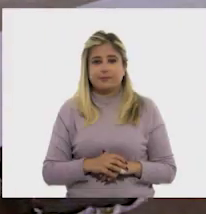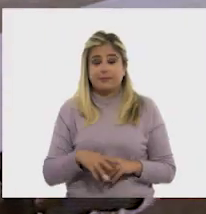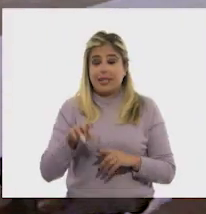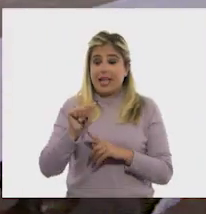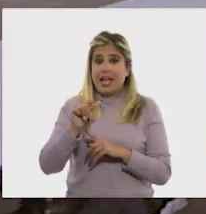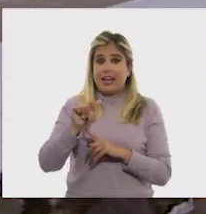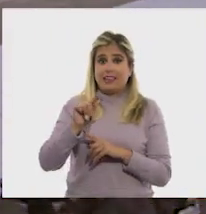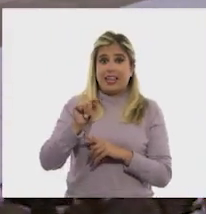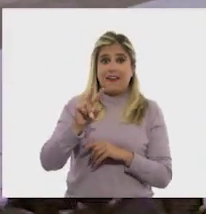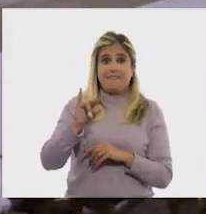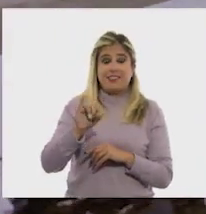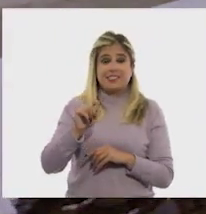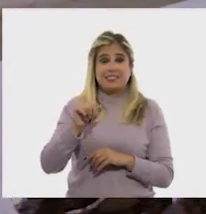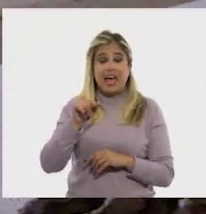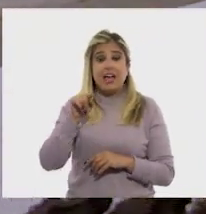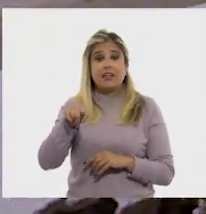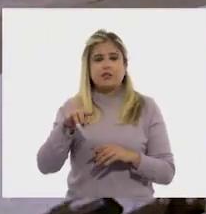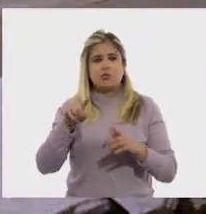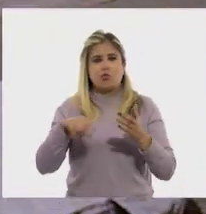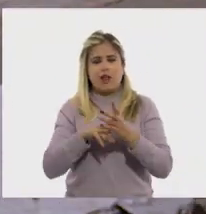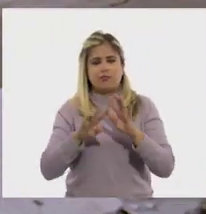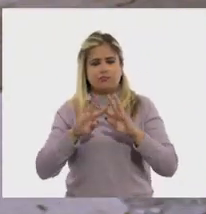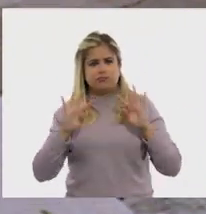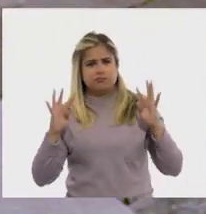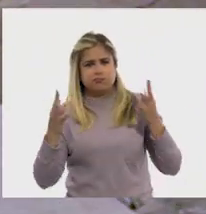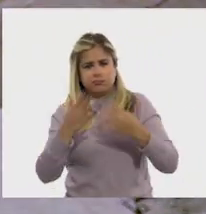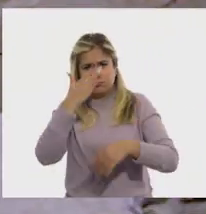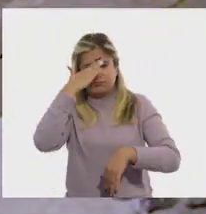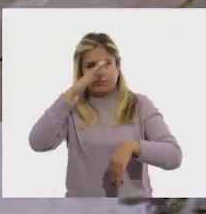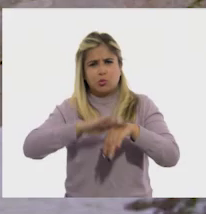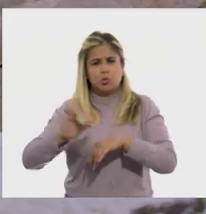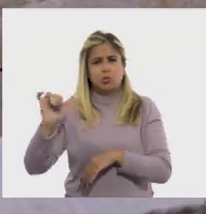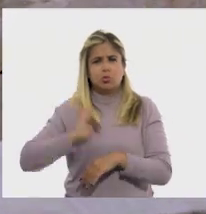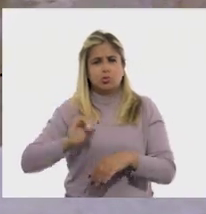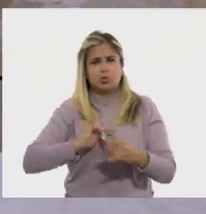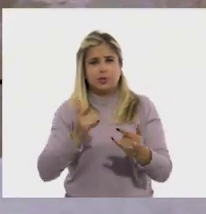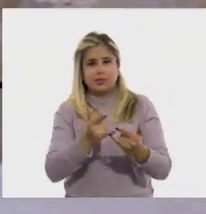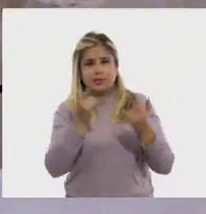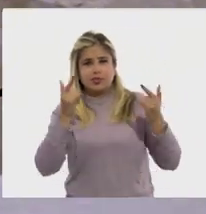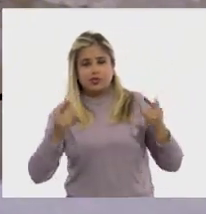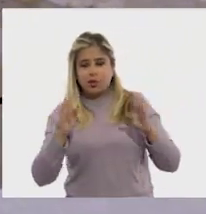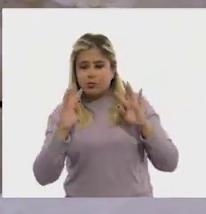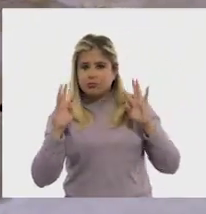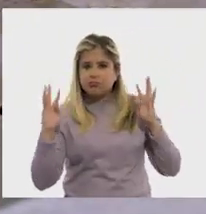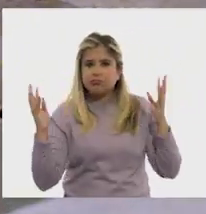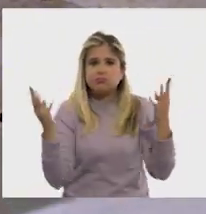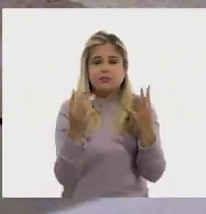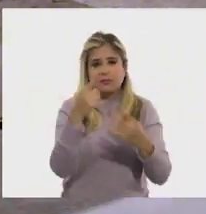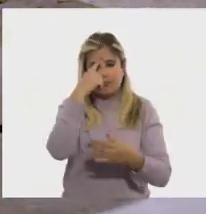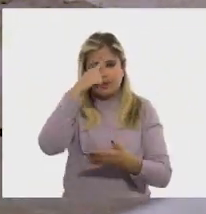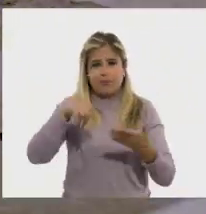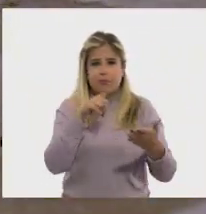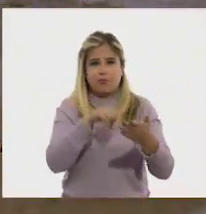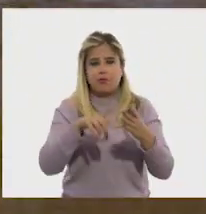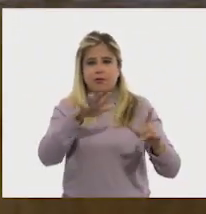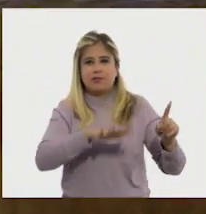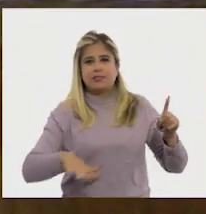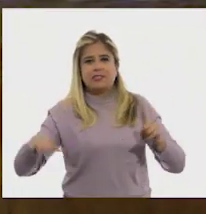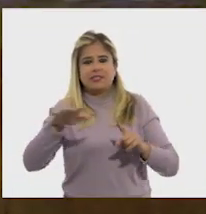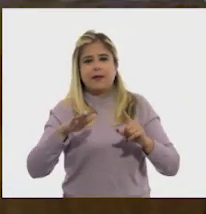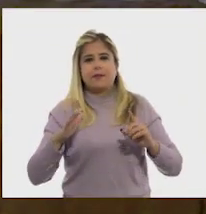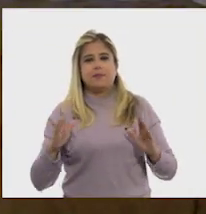Altavista fue el principal centro ceremonial de la cultura llamada Chalchihuites, que se estableció en la ladera este de la Sierra